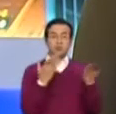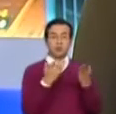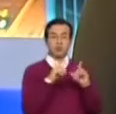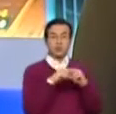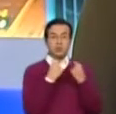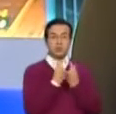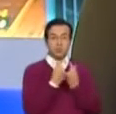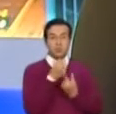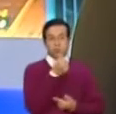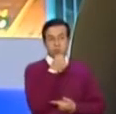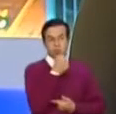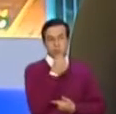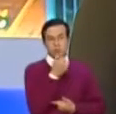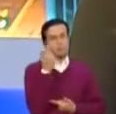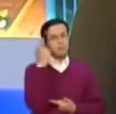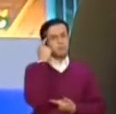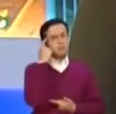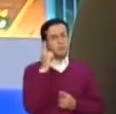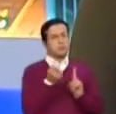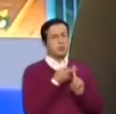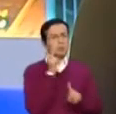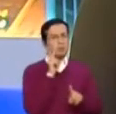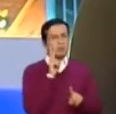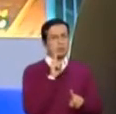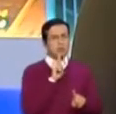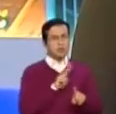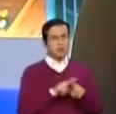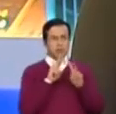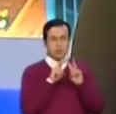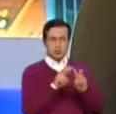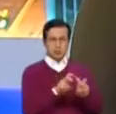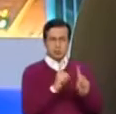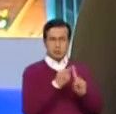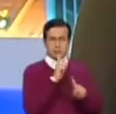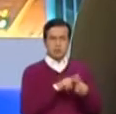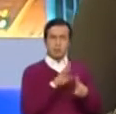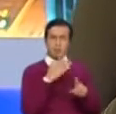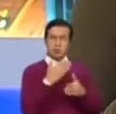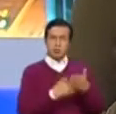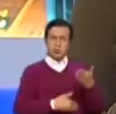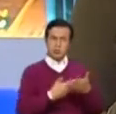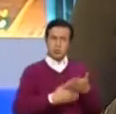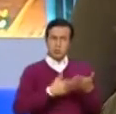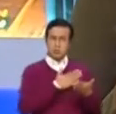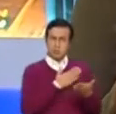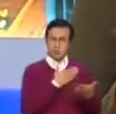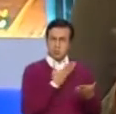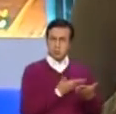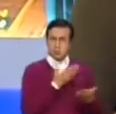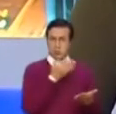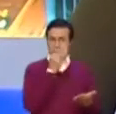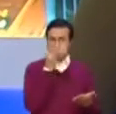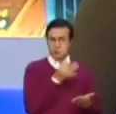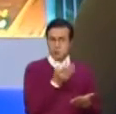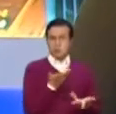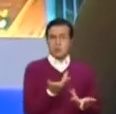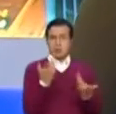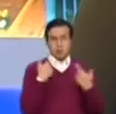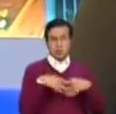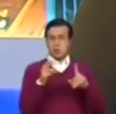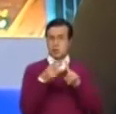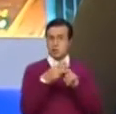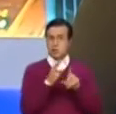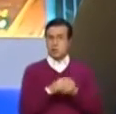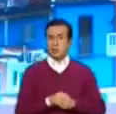este consorcio, tomando en cuenta de que no es la primera investigación fuerte que hacen. ¿Son papeles confiables? ¿Son documentos que a propósito ya están en línea